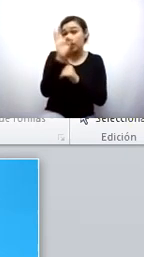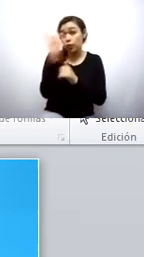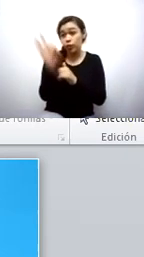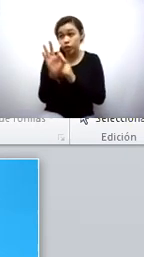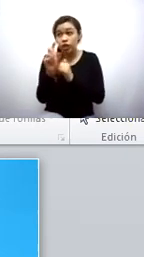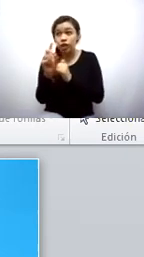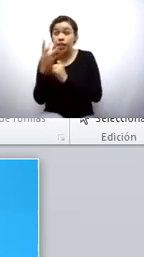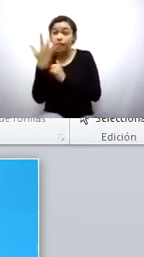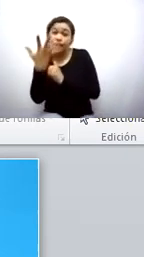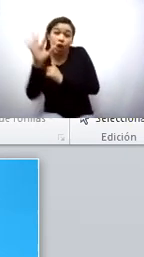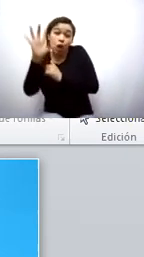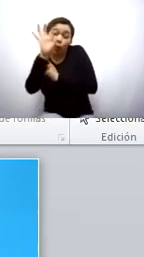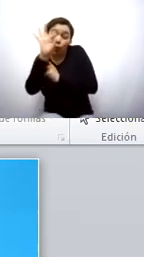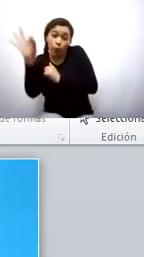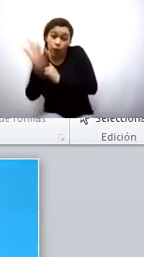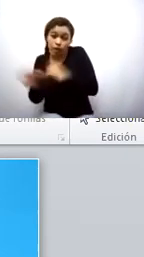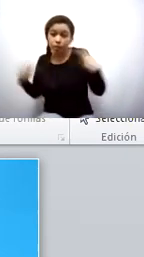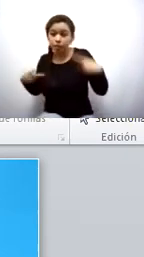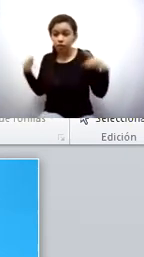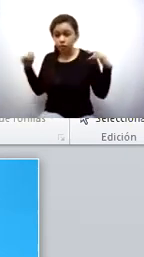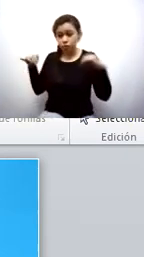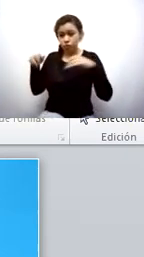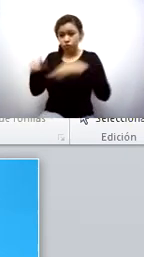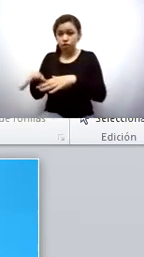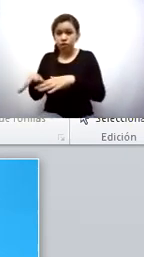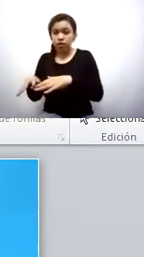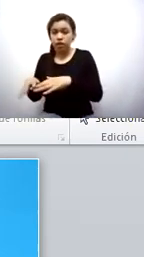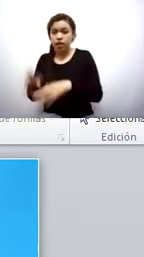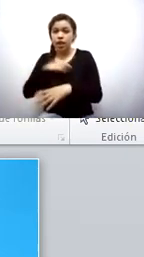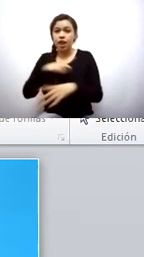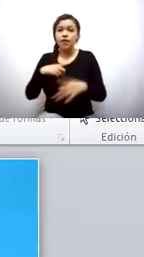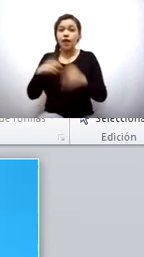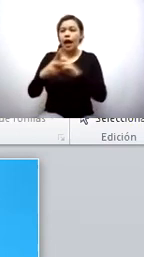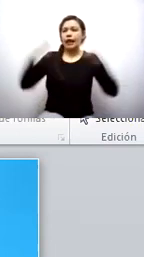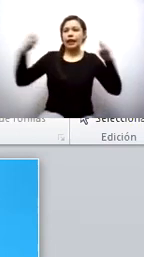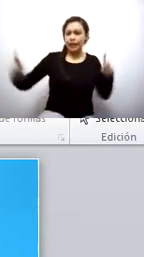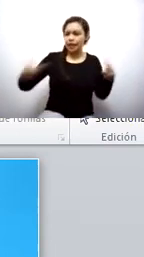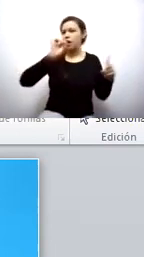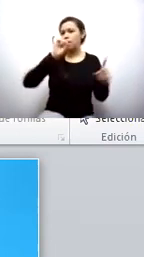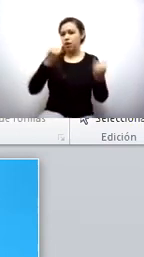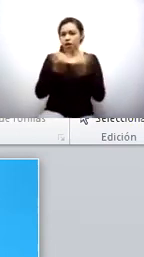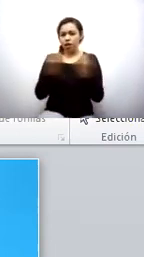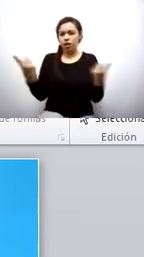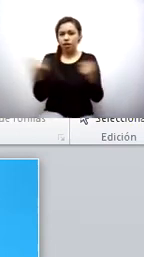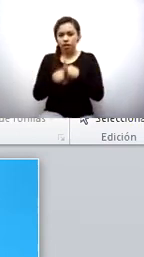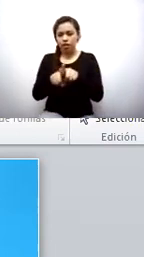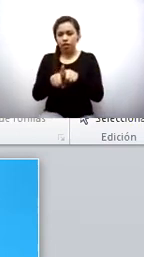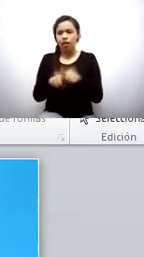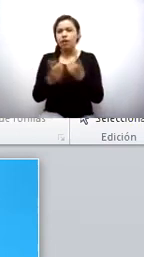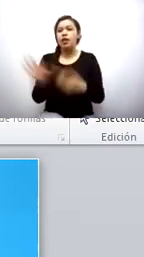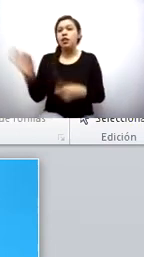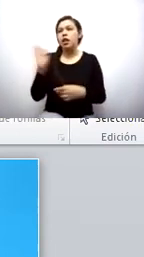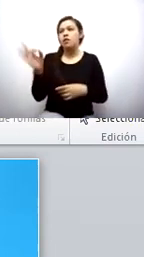35%. Lo que tendría que ver con que sea sincrónico y a distancia, que era el comentario que te hacía un momento. A lo mejor con unos